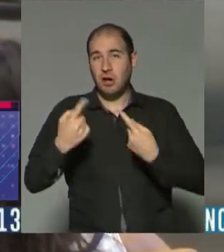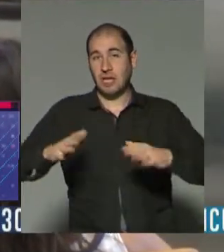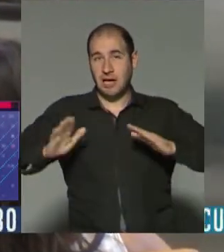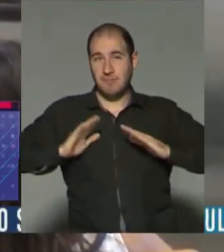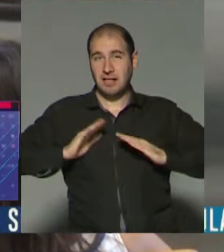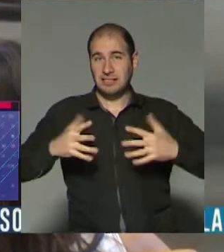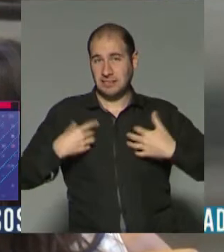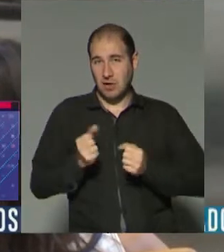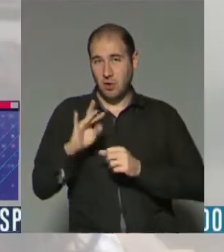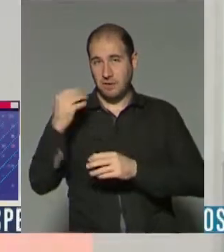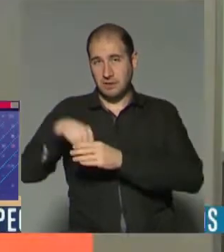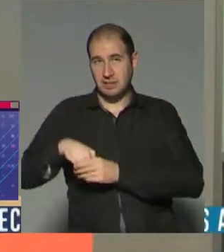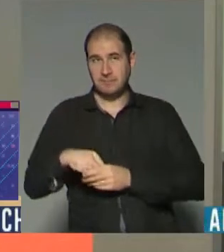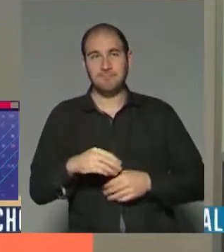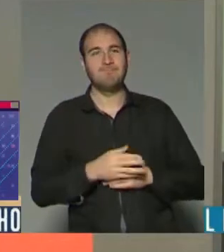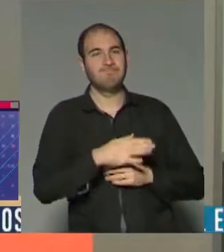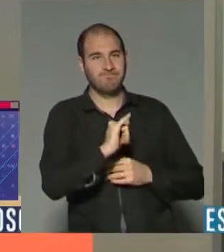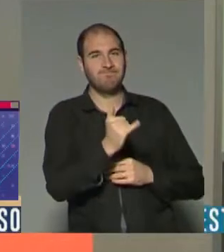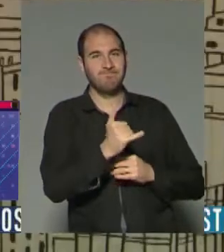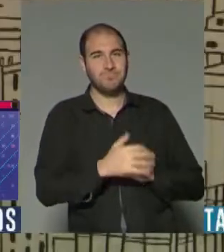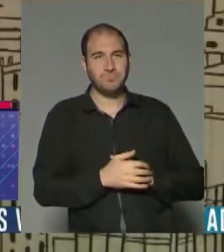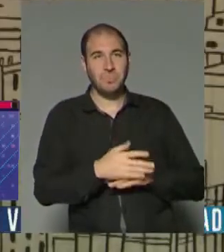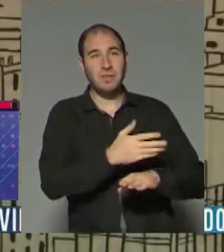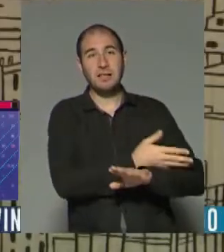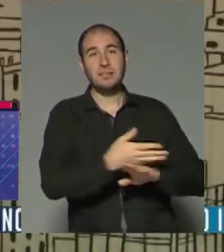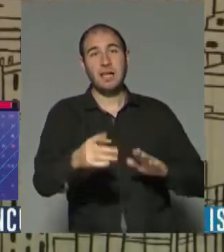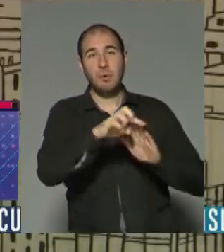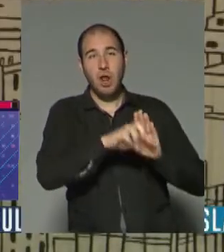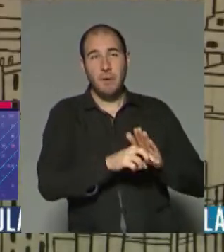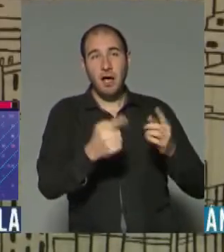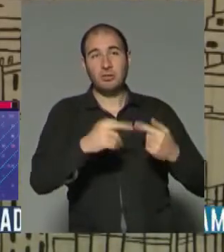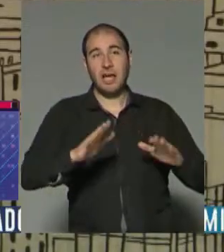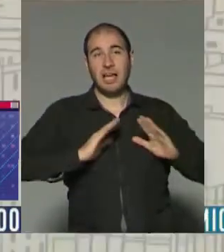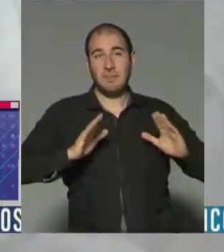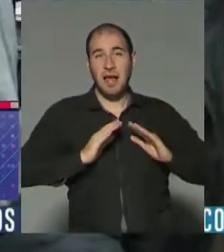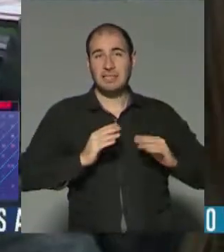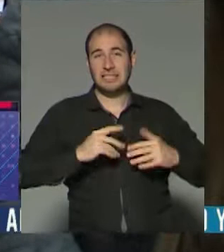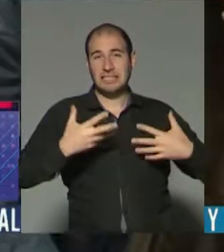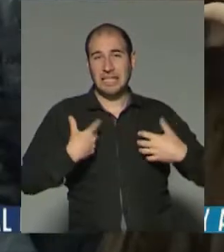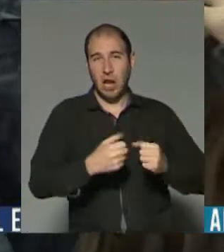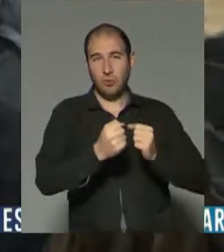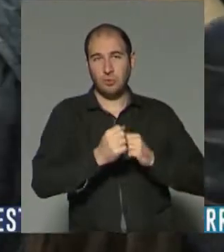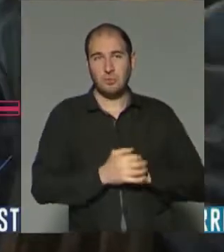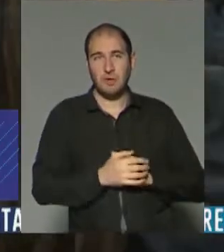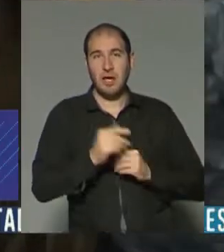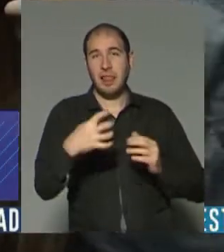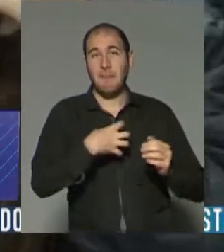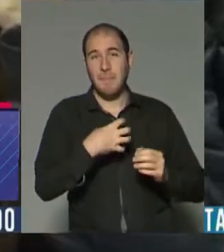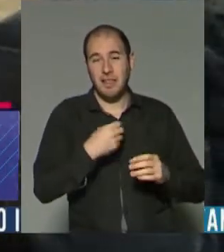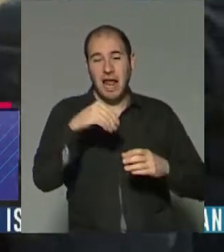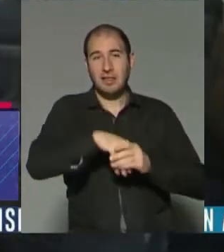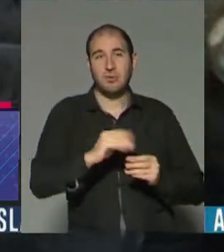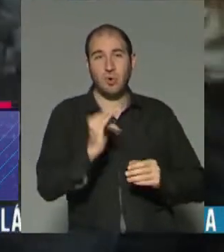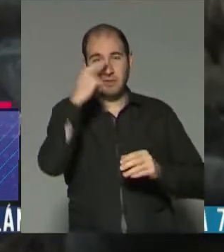física y saludable en la universidad ahora, ¿no? Así es, continúa el programa de actividad física y saludable como materia en